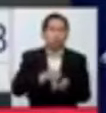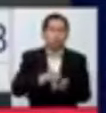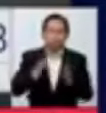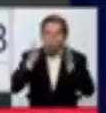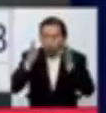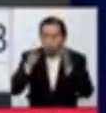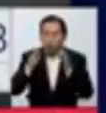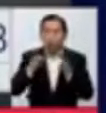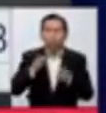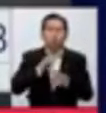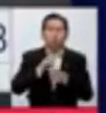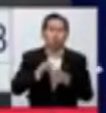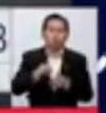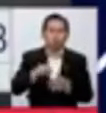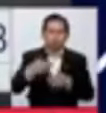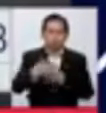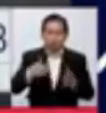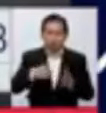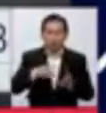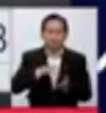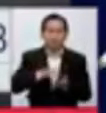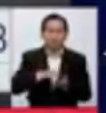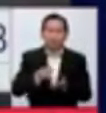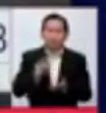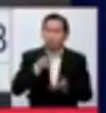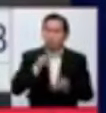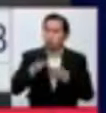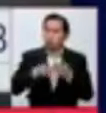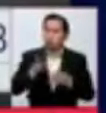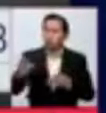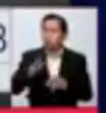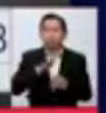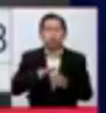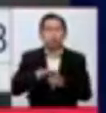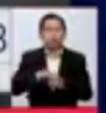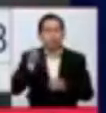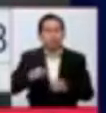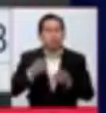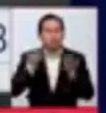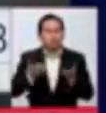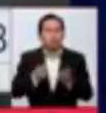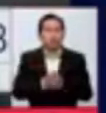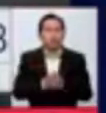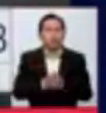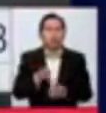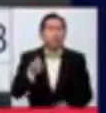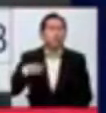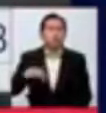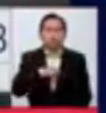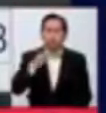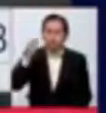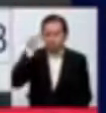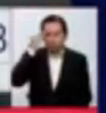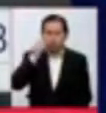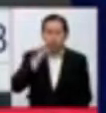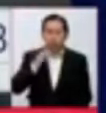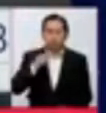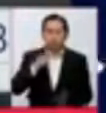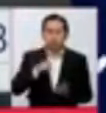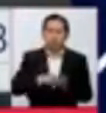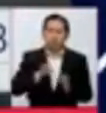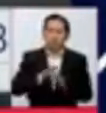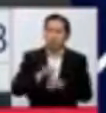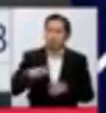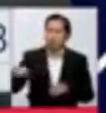o botiquines completos para que eso alcance a toda la población. Nosotros entendemos que en ese momento la situación, si bien